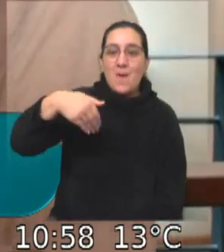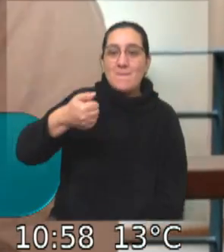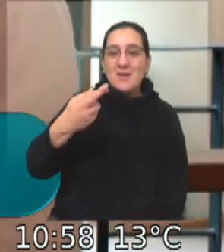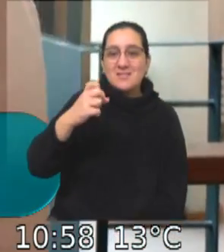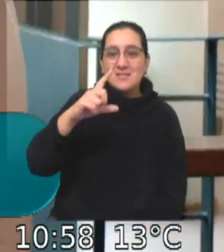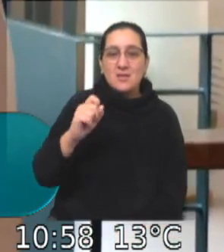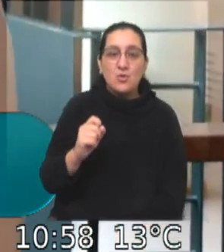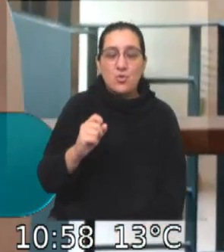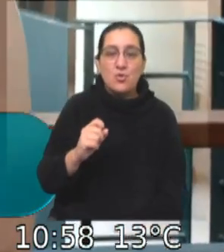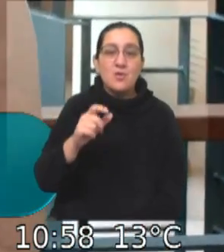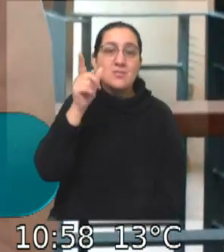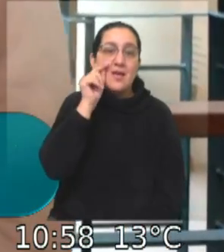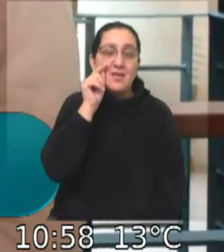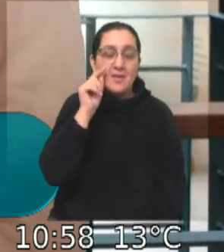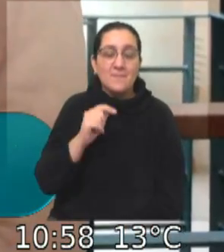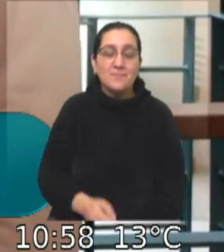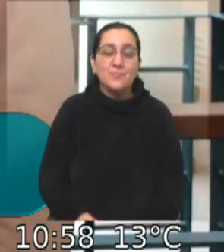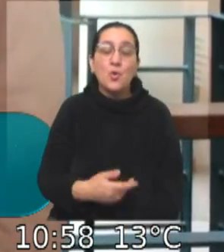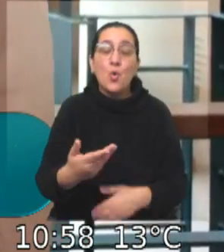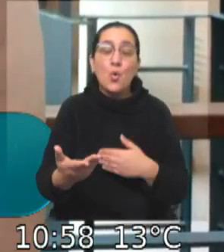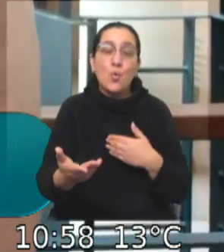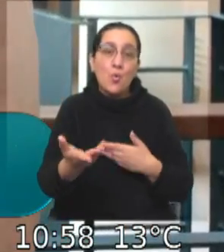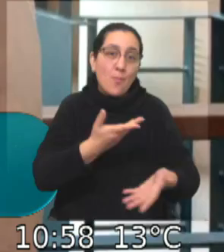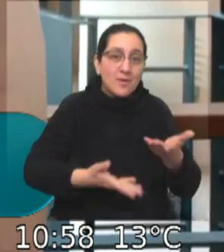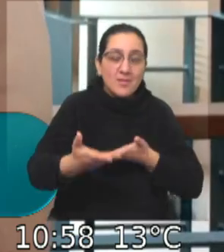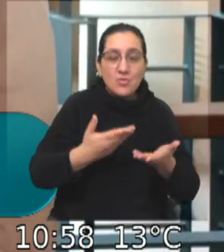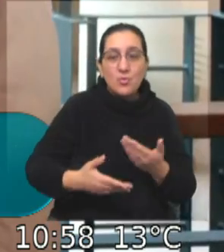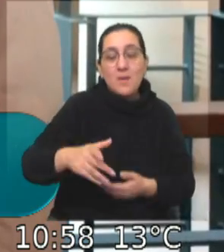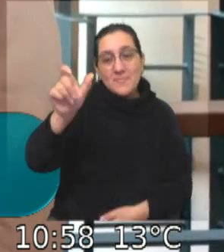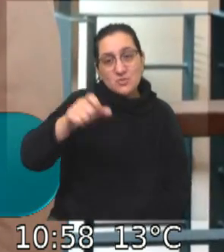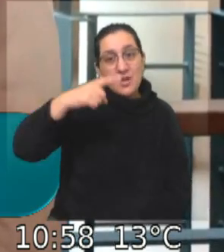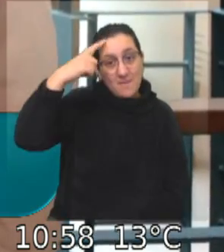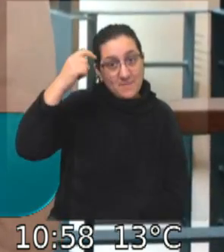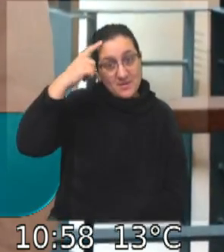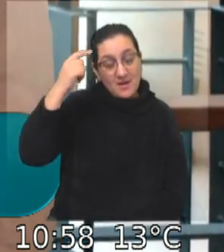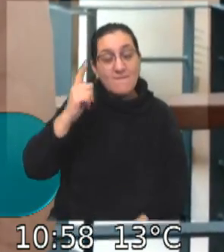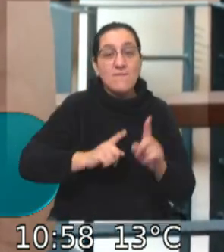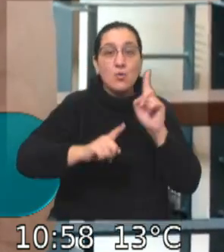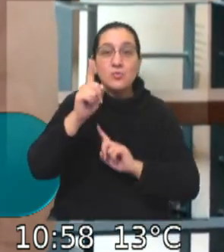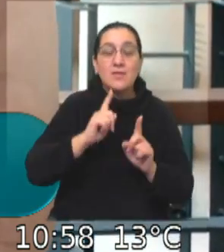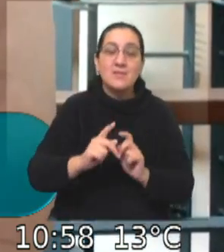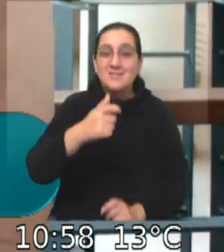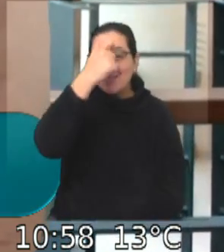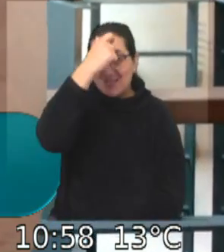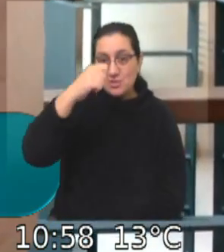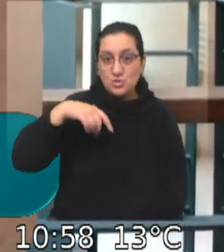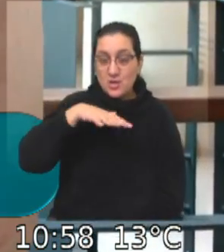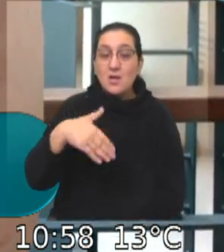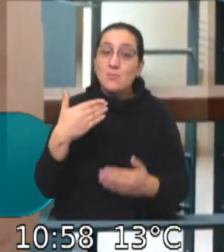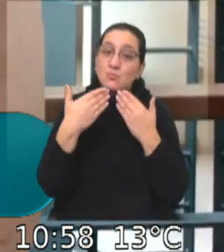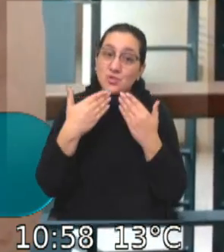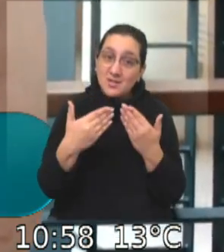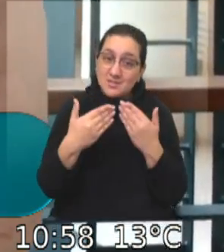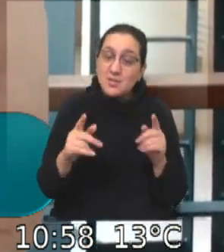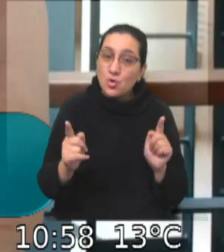escucharlo, qué gusto compartir este momento con alguien que sabe tanto en la Facultad de Ciencias Sociales, en una casa amiga para TV Ciudad. Le agradecemos esta palabra